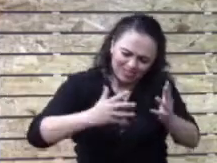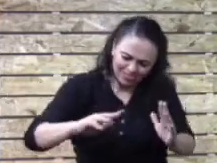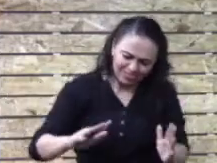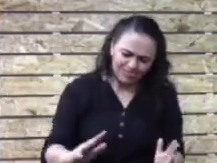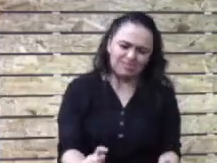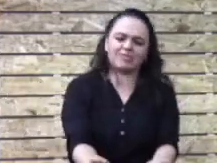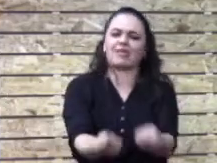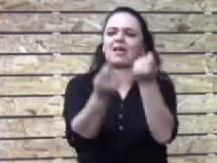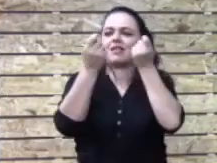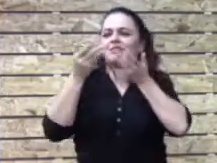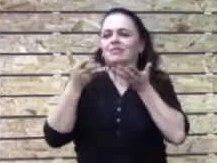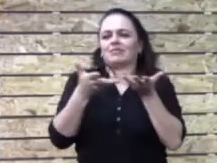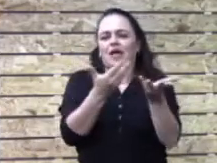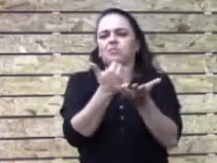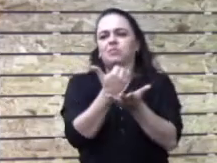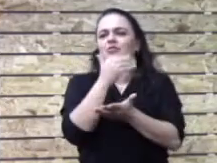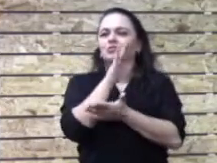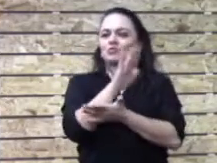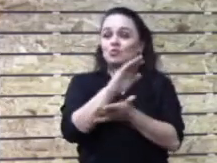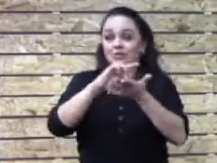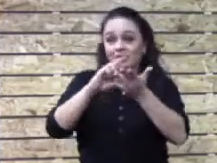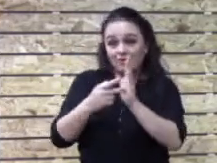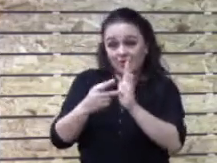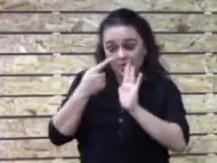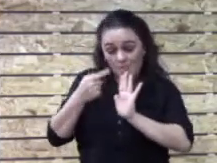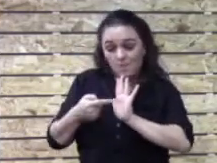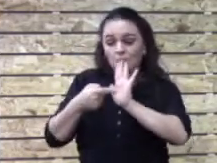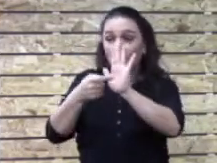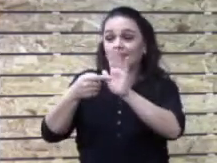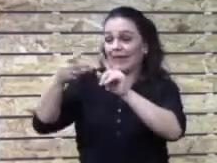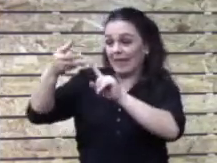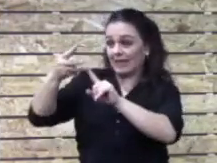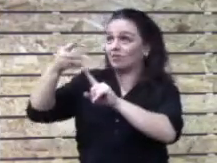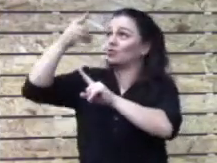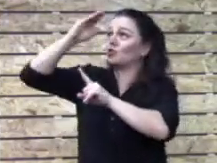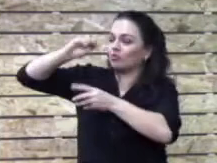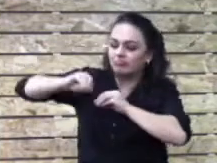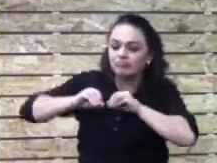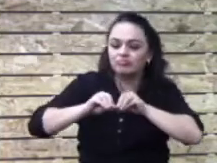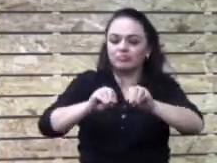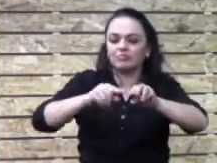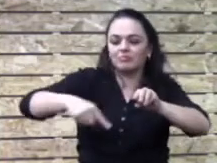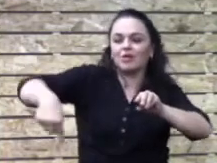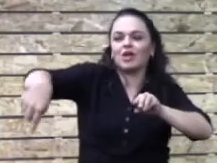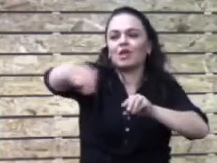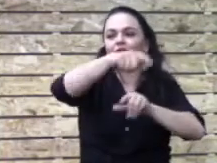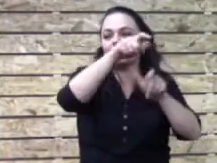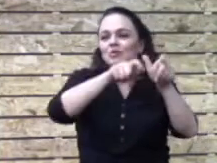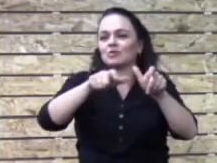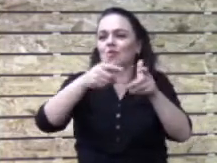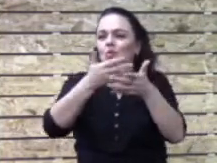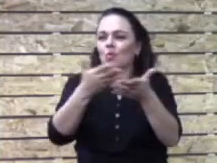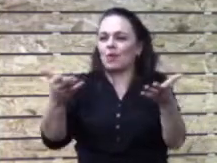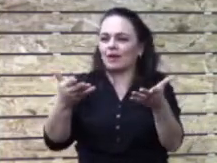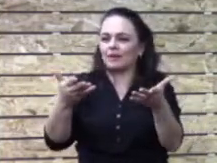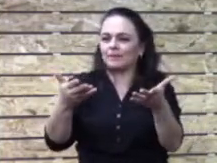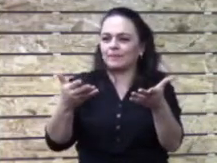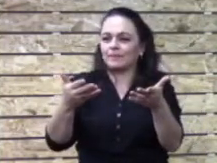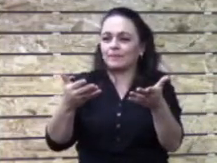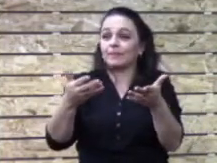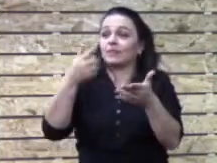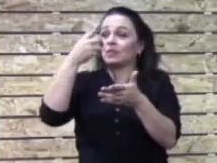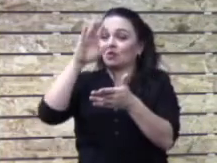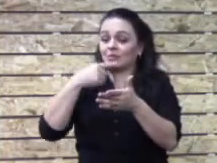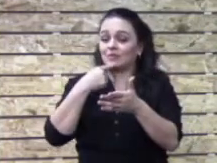en esta intervención del protector de nuestro buen Dios en el pacto de la gracia para con su pueblo es esta. Nos dice